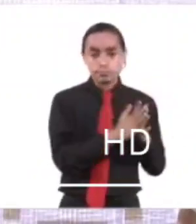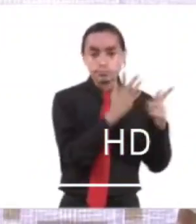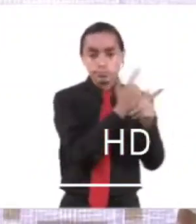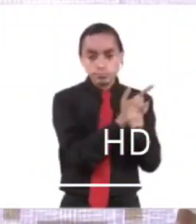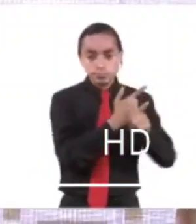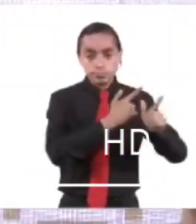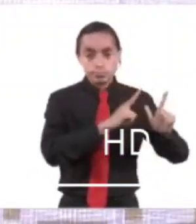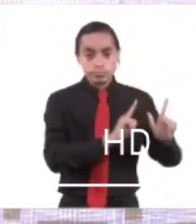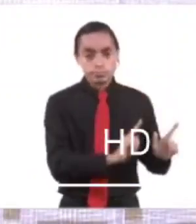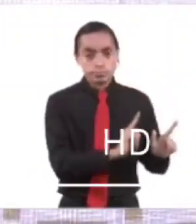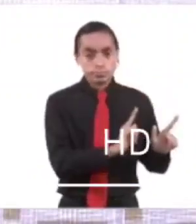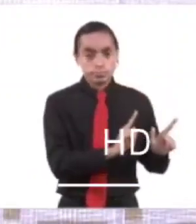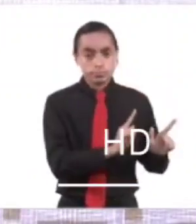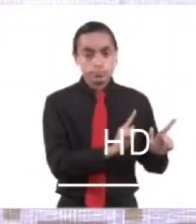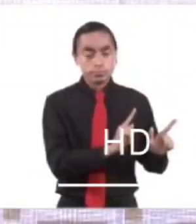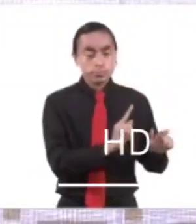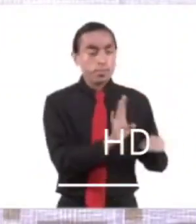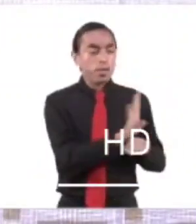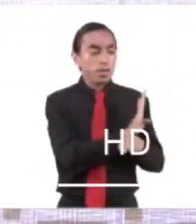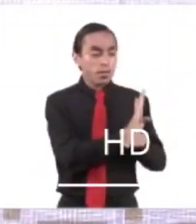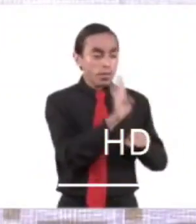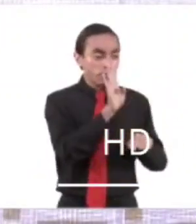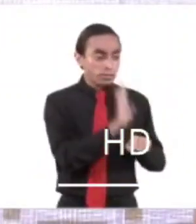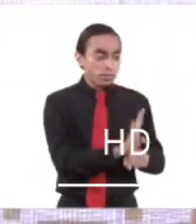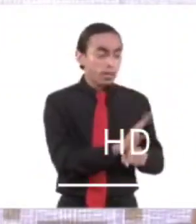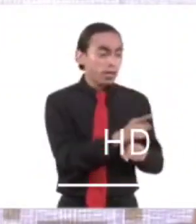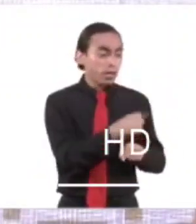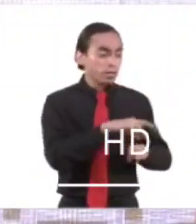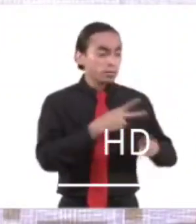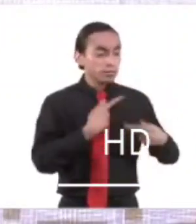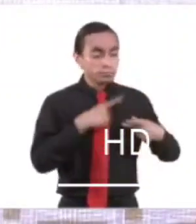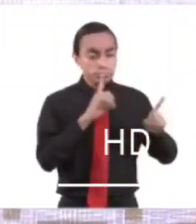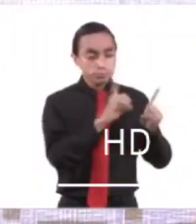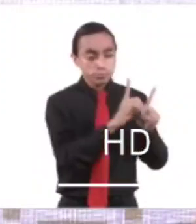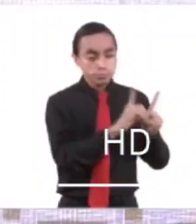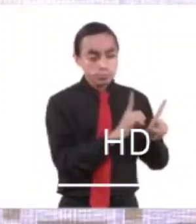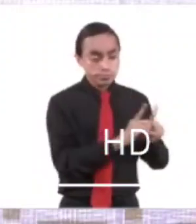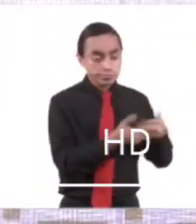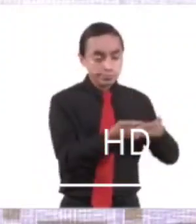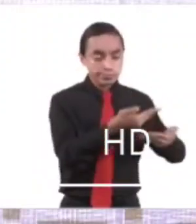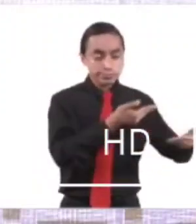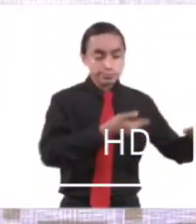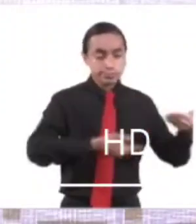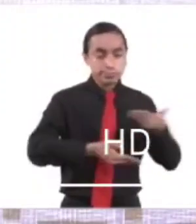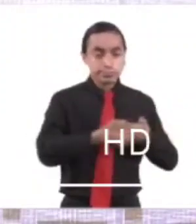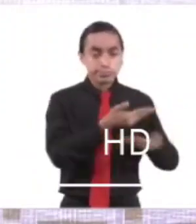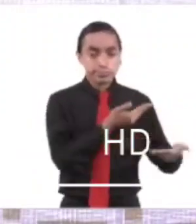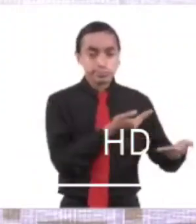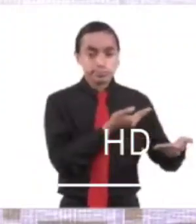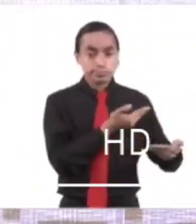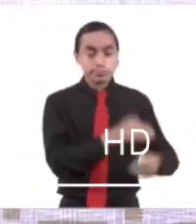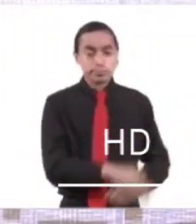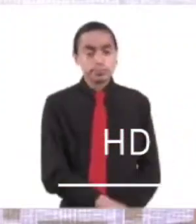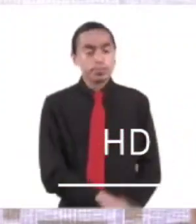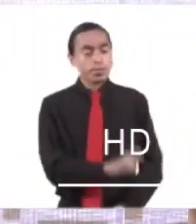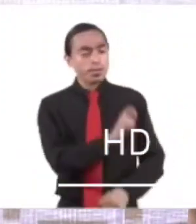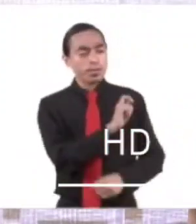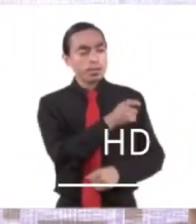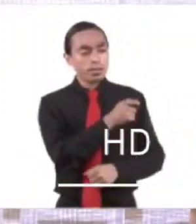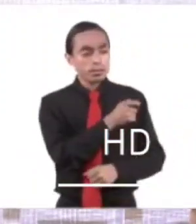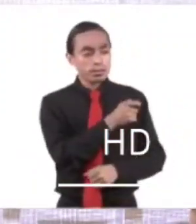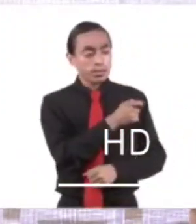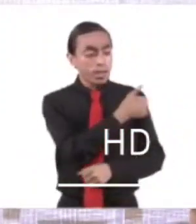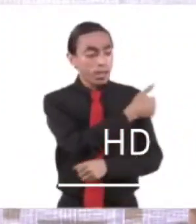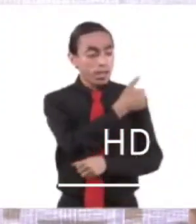la construcción del bienestar, del tejido social y de la ciudadanía. Es decir,